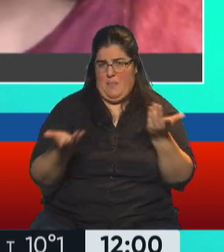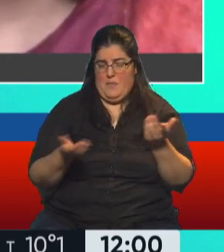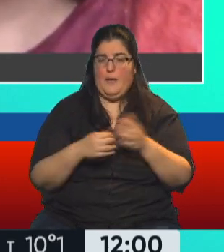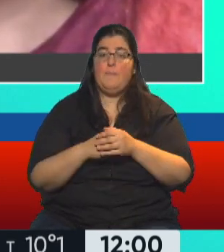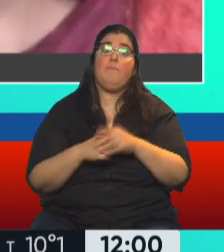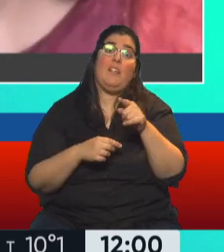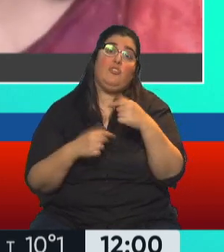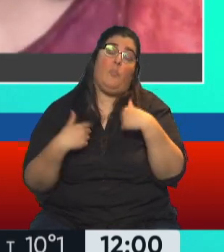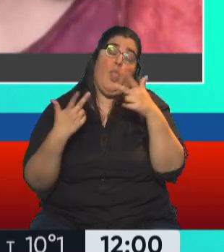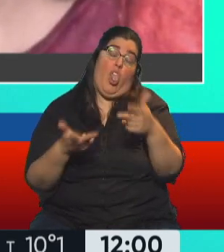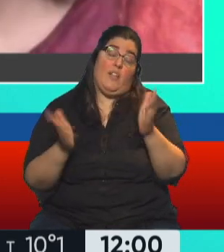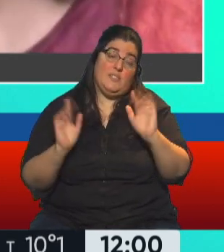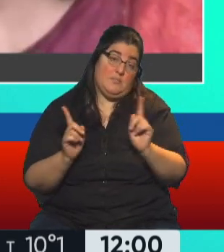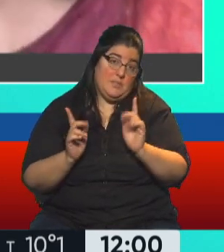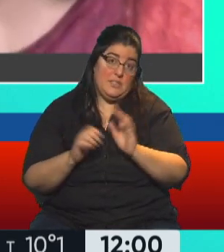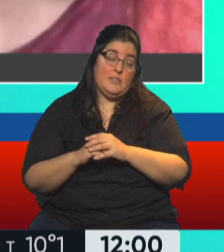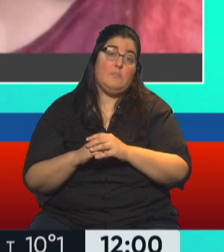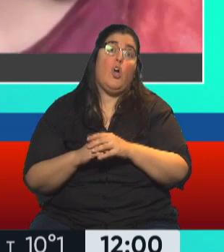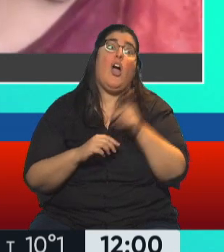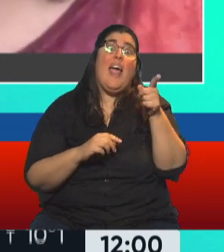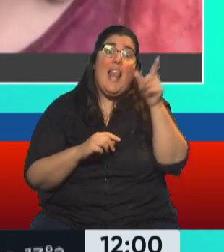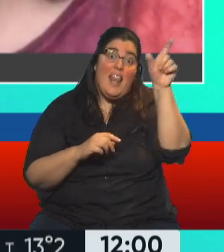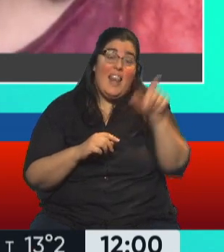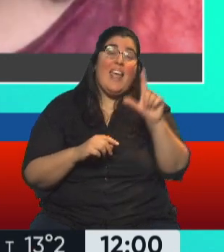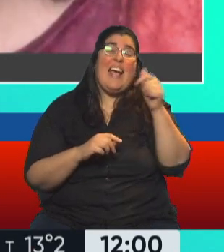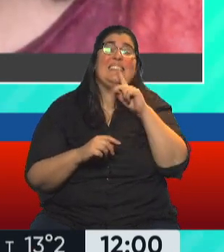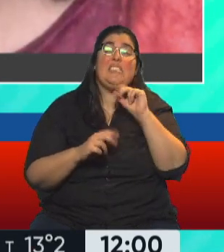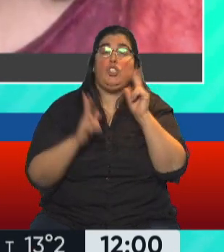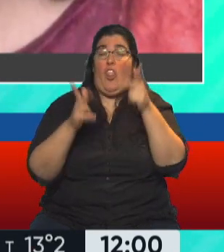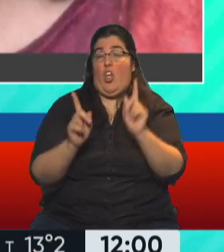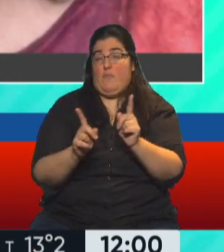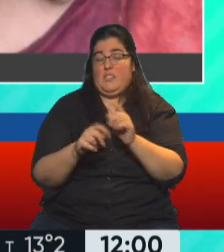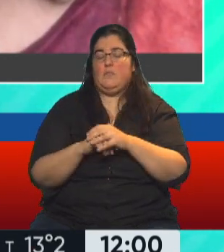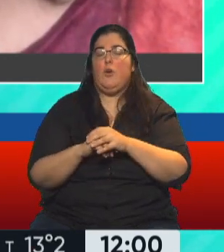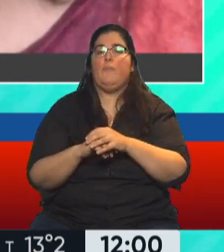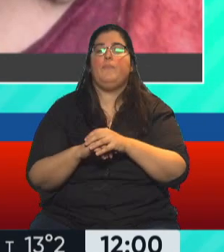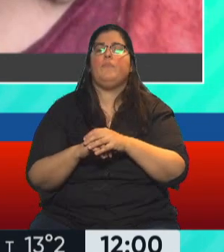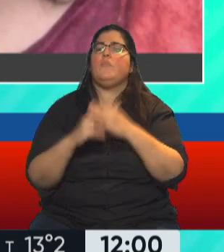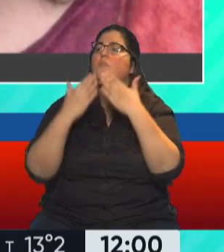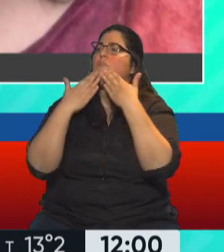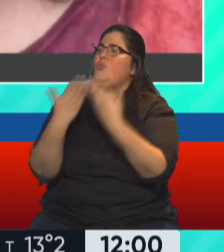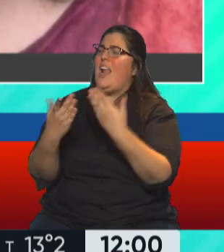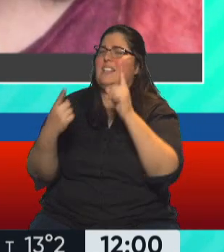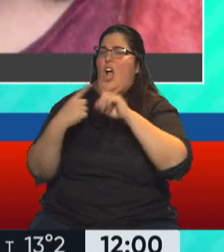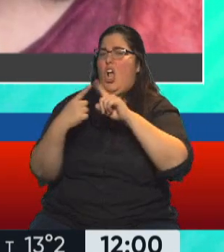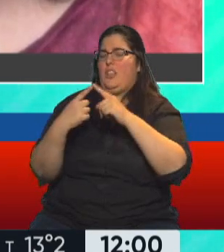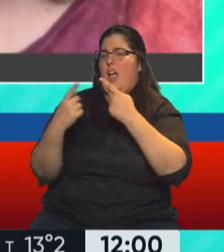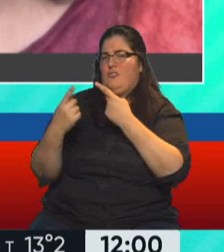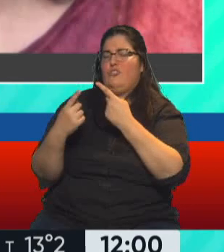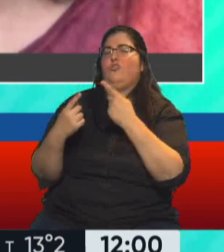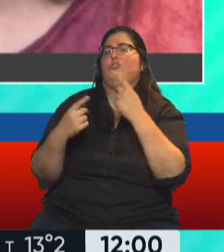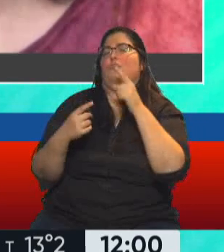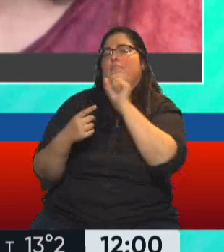es lo que puedo decir. Eso es lo que él dijo, ¿no? Cecilia, te agradecemos muchísimo este contacto desde Lima. Te